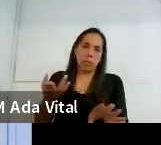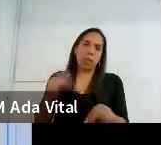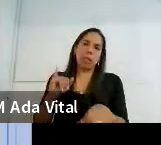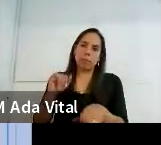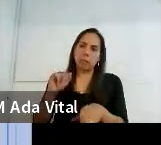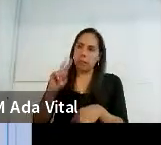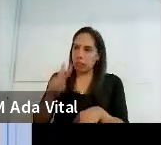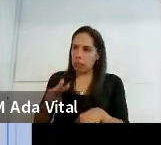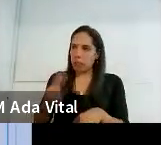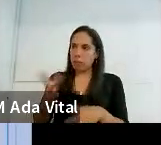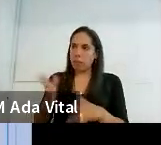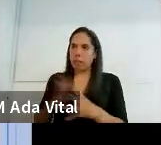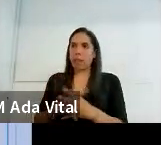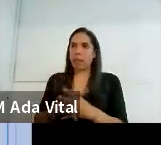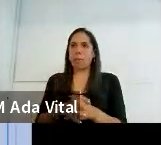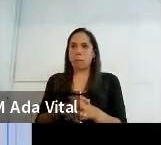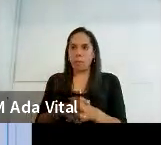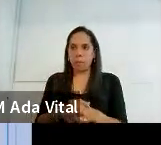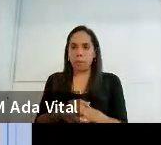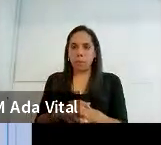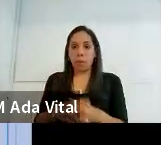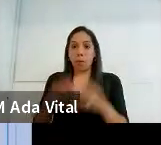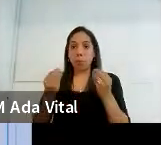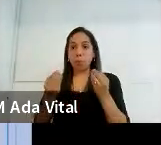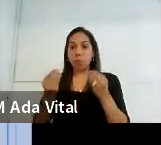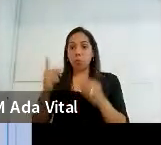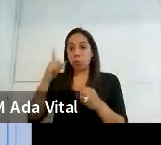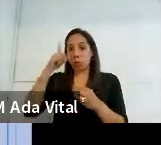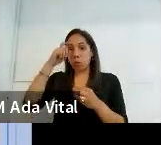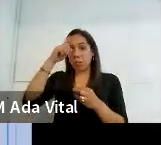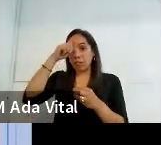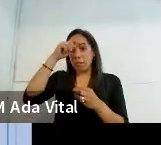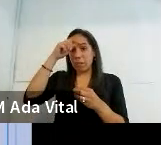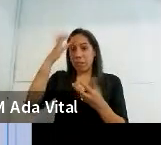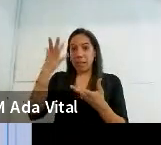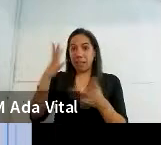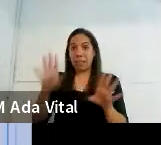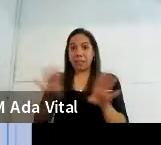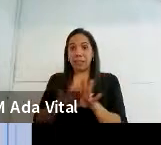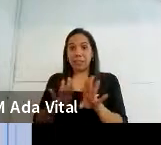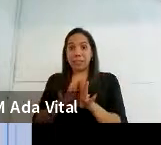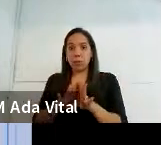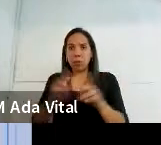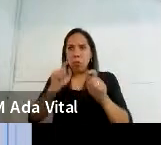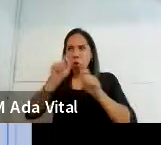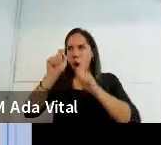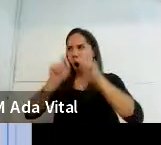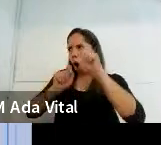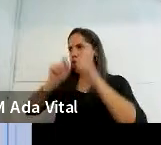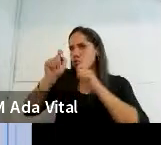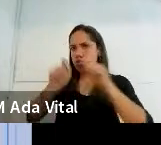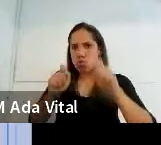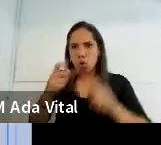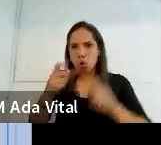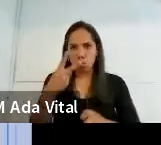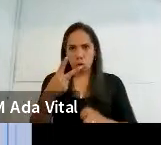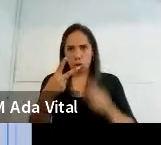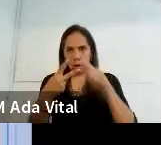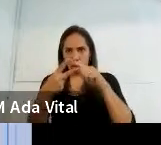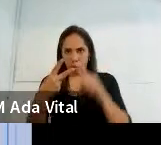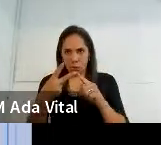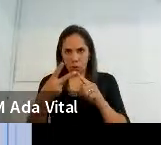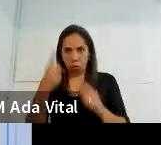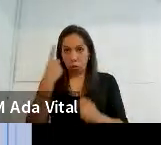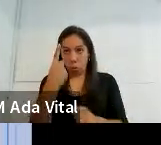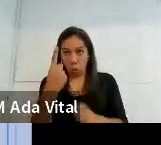que deben recibir. En muchos casos es fácil que se pierda el control en cualquiera de los dos extremos, es decir, en